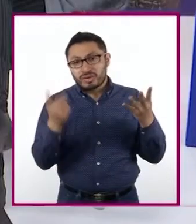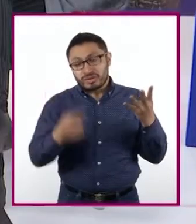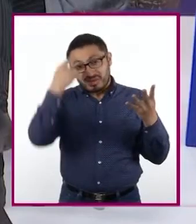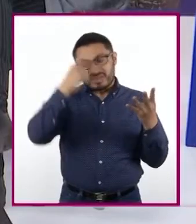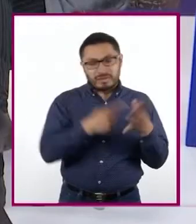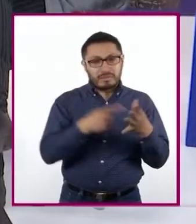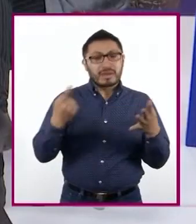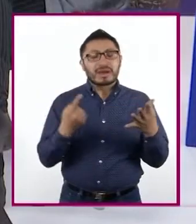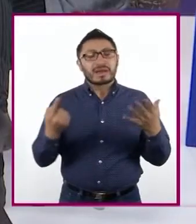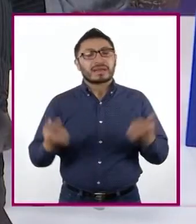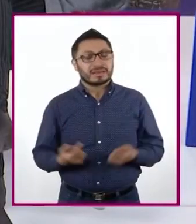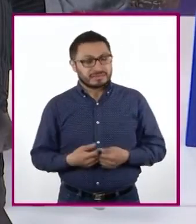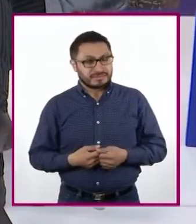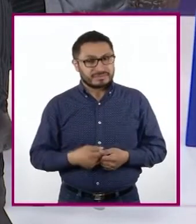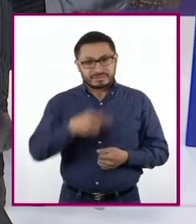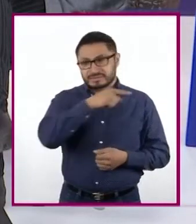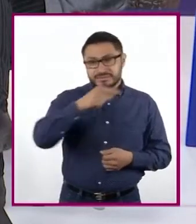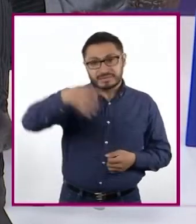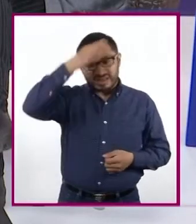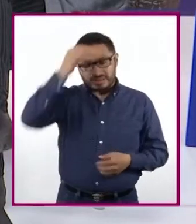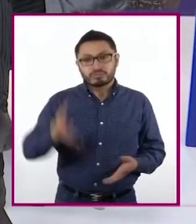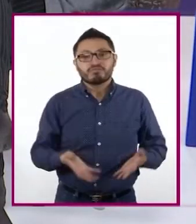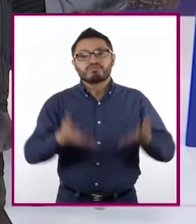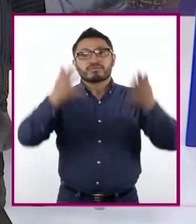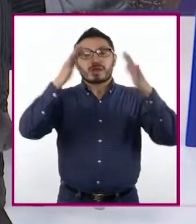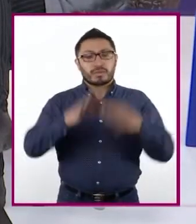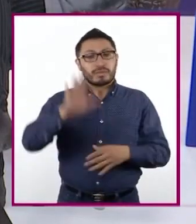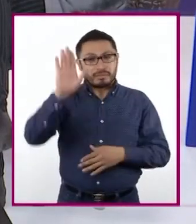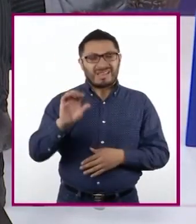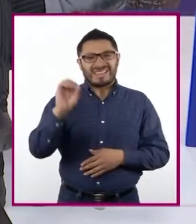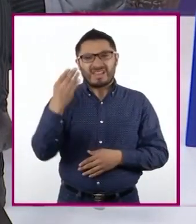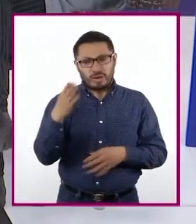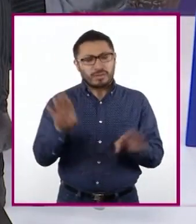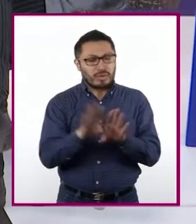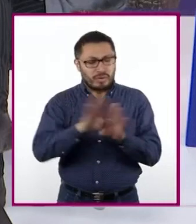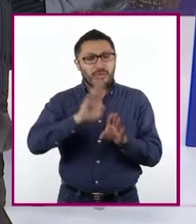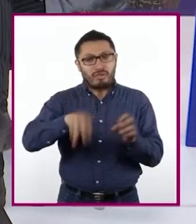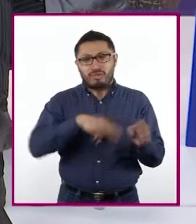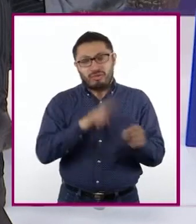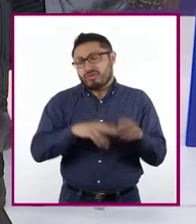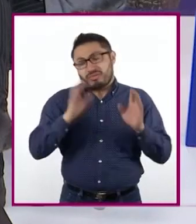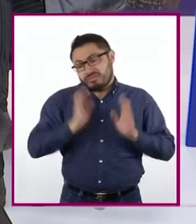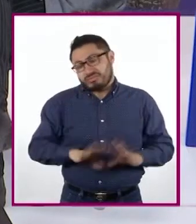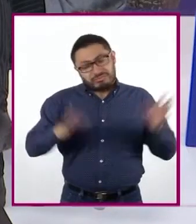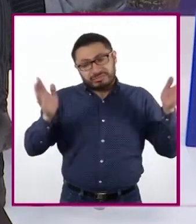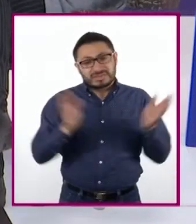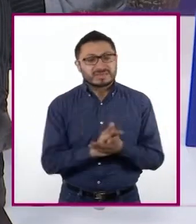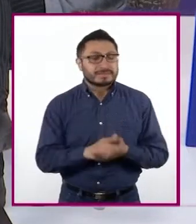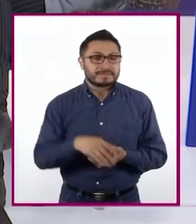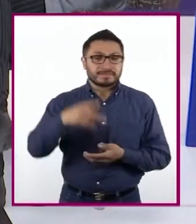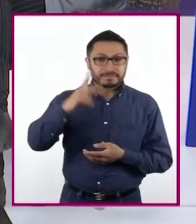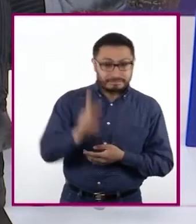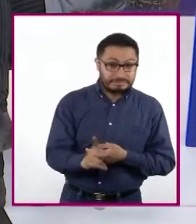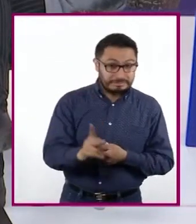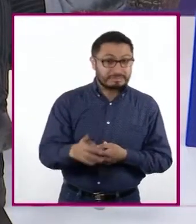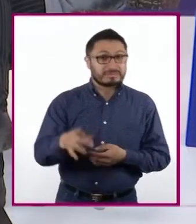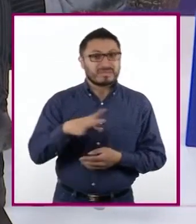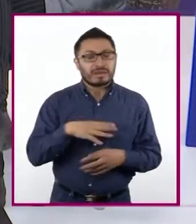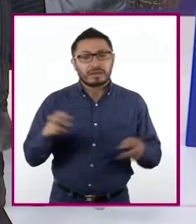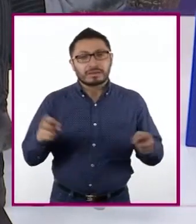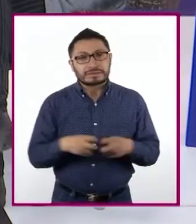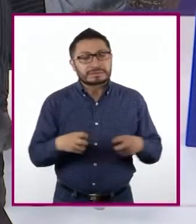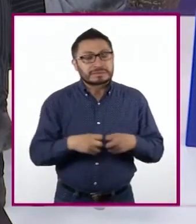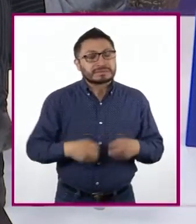qué? Aprendan a respirar. Suena obvio al ser una conducta que realizamos constantemente. Sin embargo, bajo